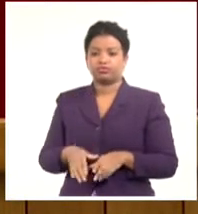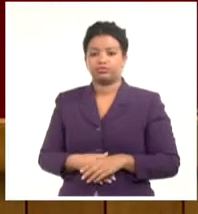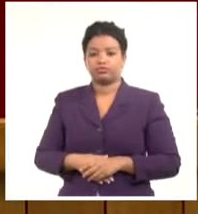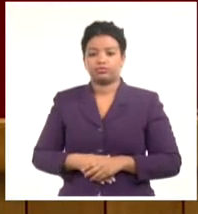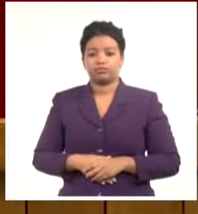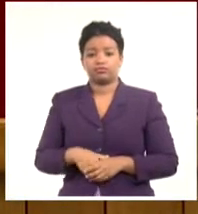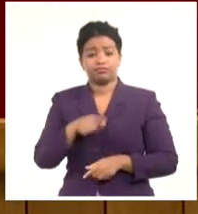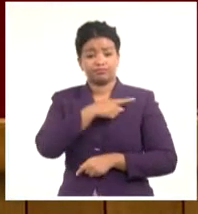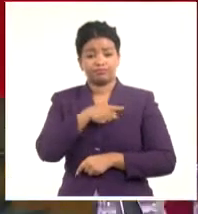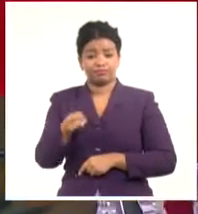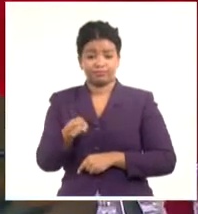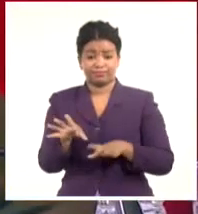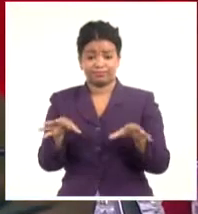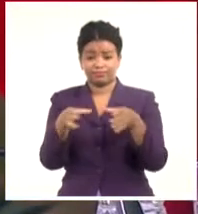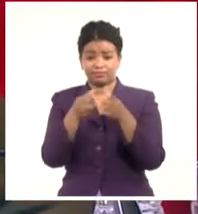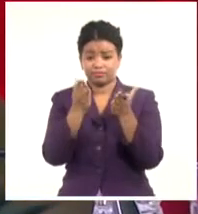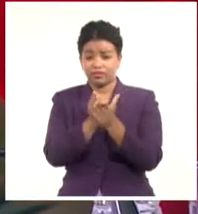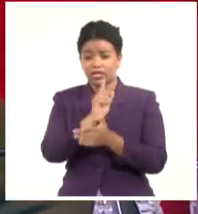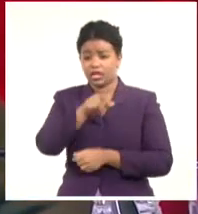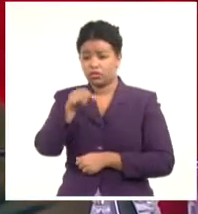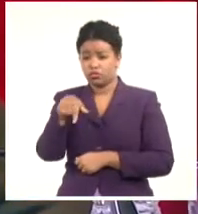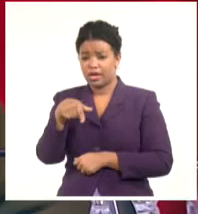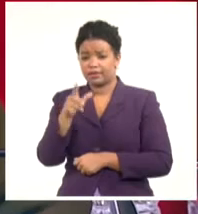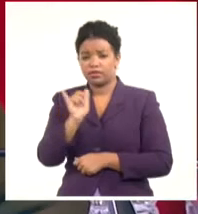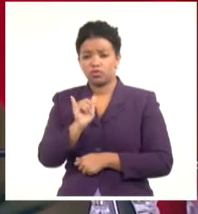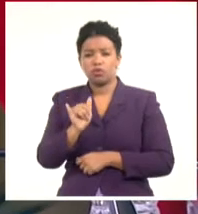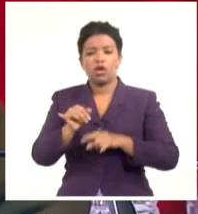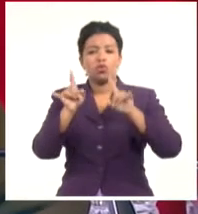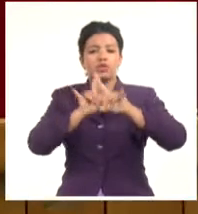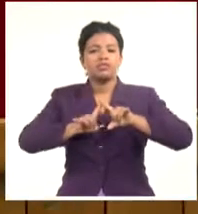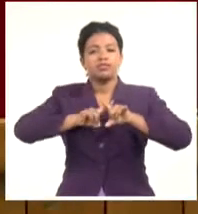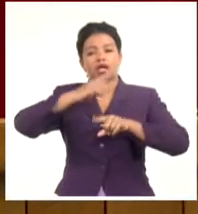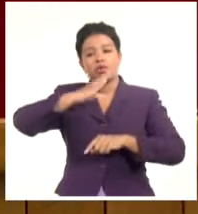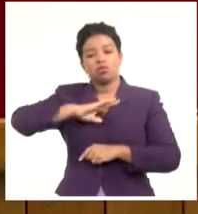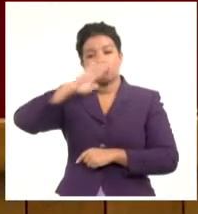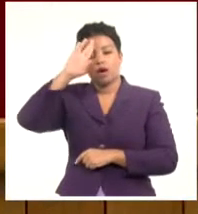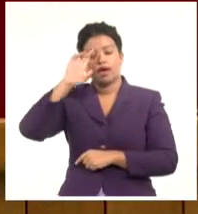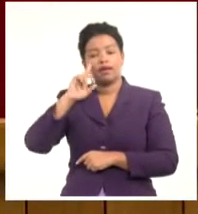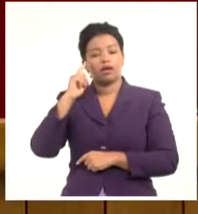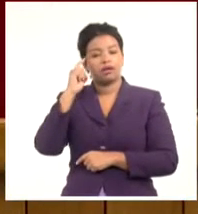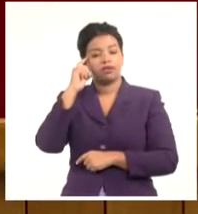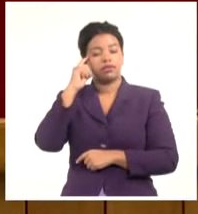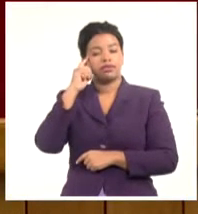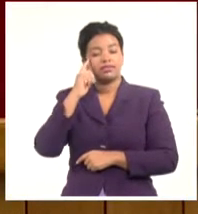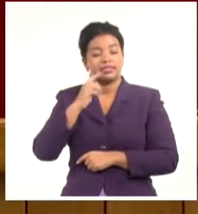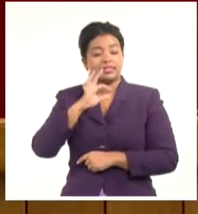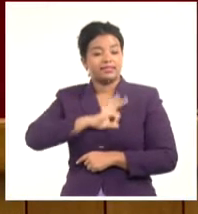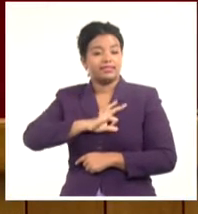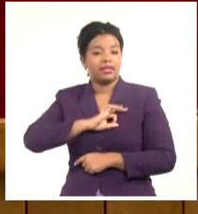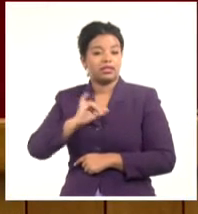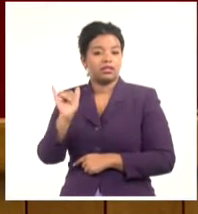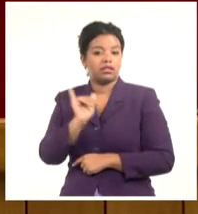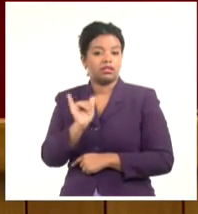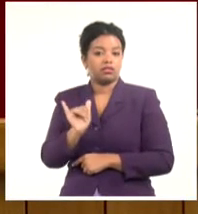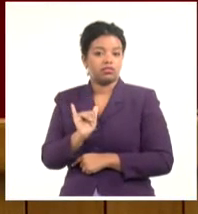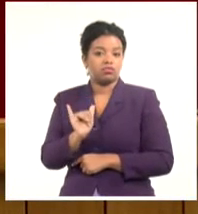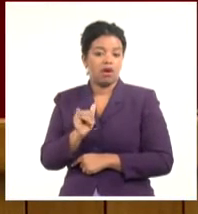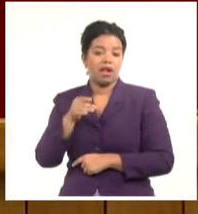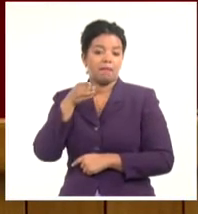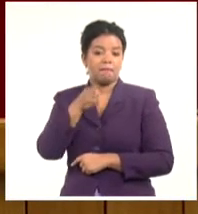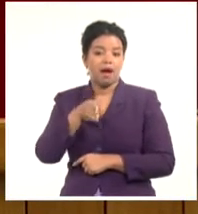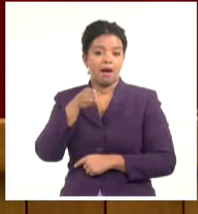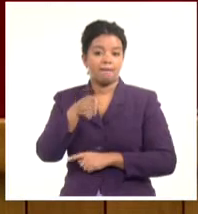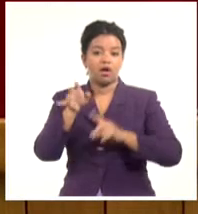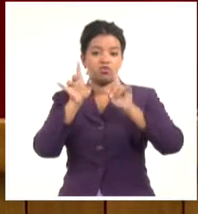Queridos estudiantes, todavía se respira en las universidades cubanas el aliento de quien fuera hasta ellas cada vez que sintió que la